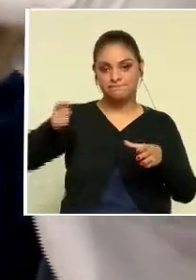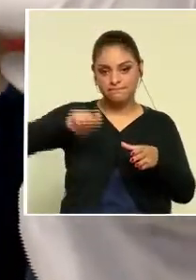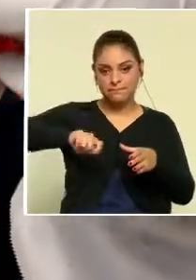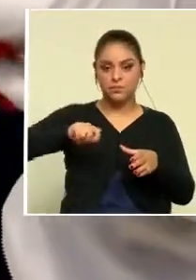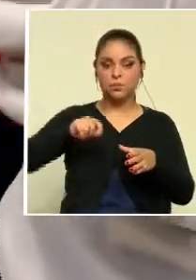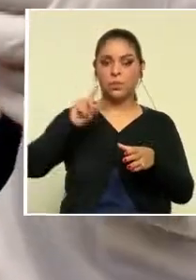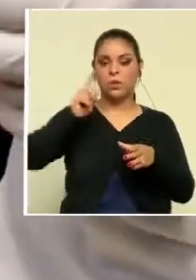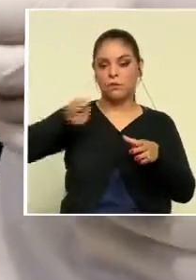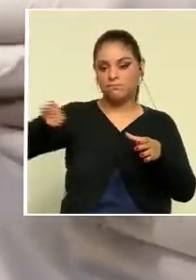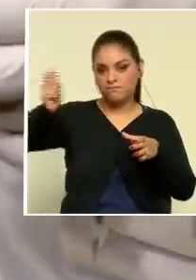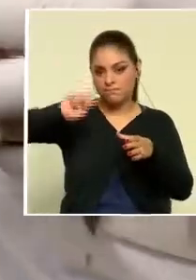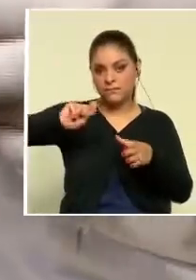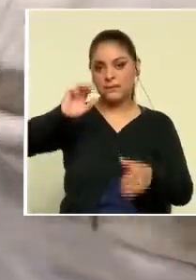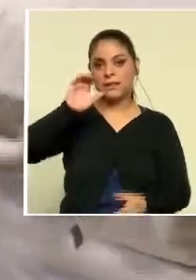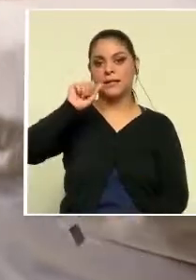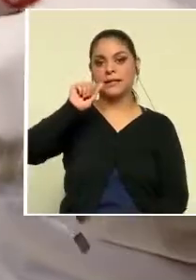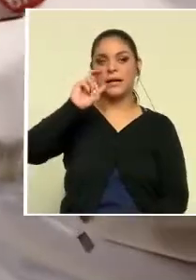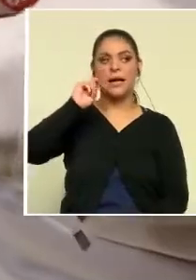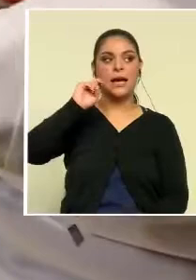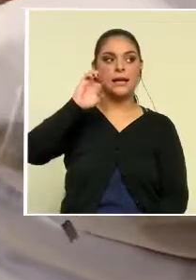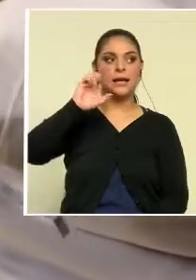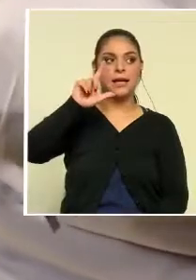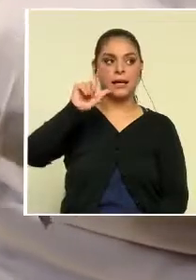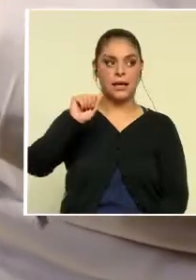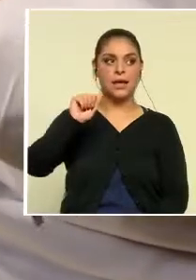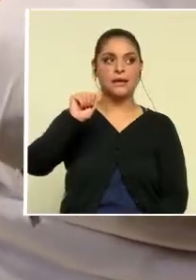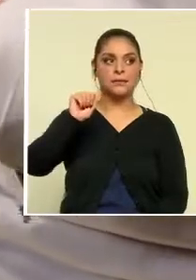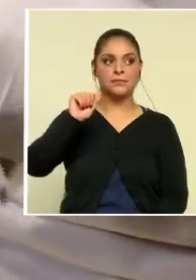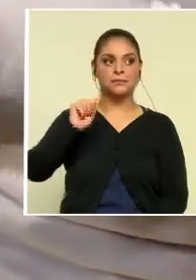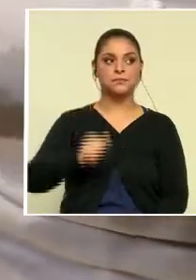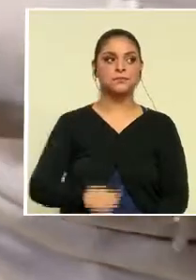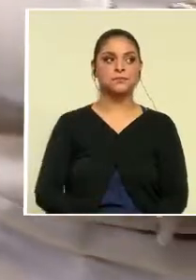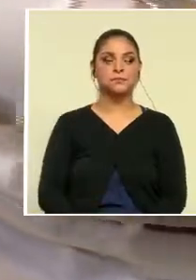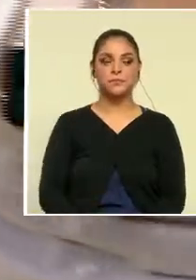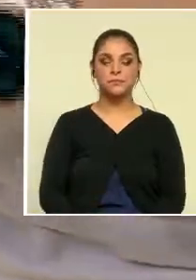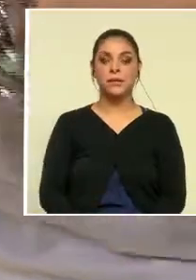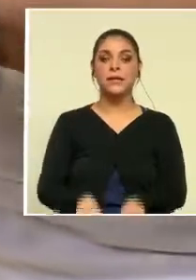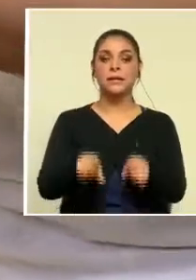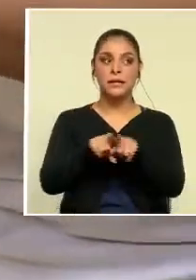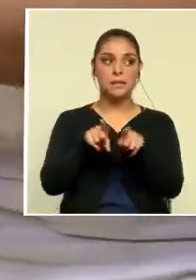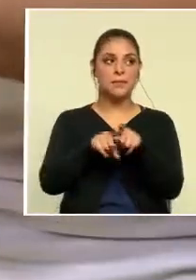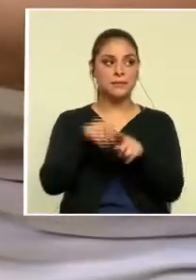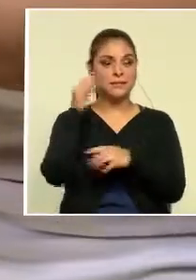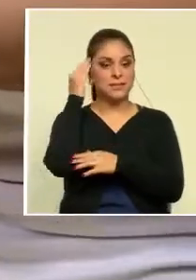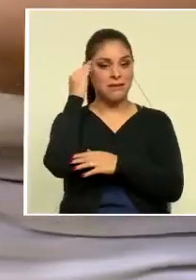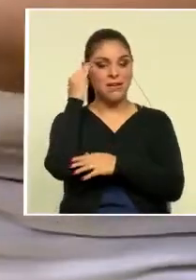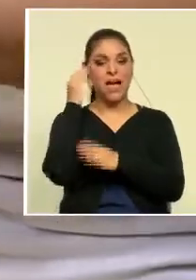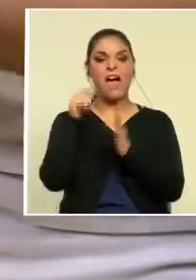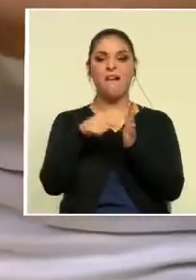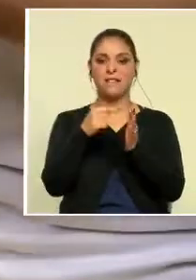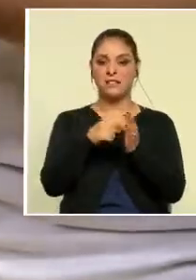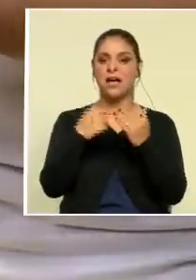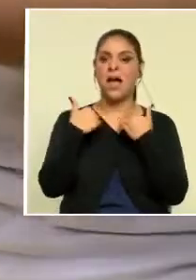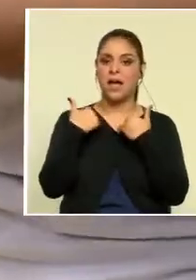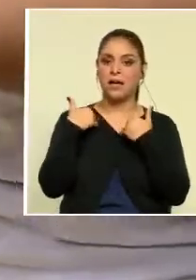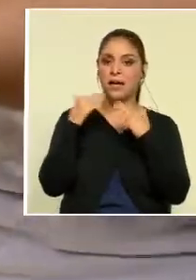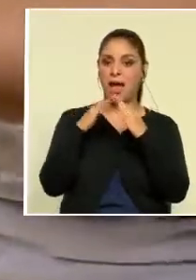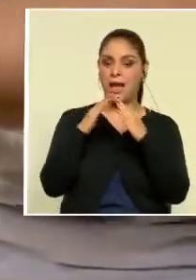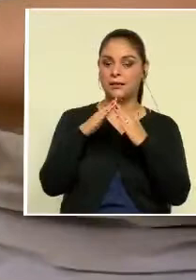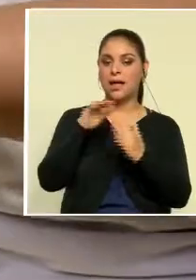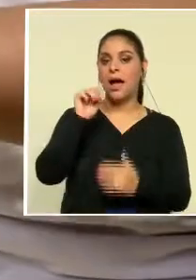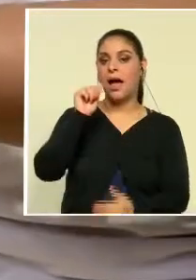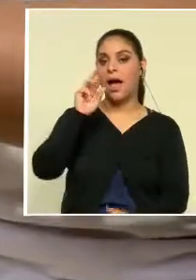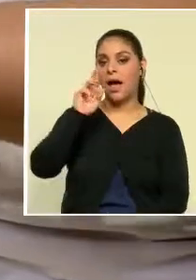canela vamos a ver dónde encontramos la cucharadita también sabe que a veces hay arándanos en las casas